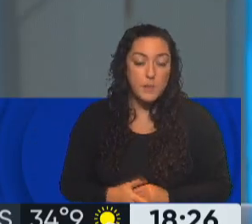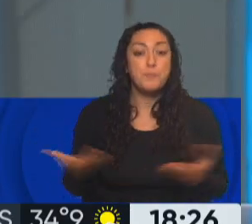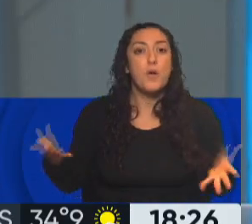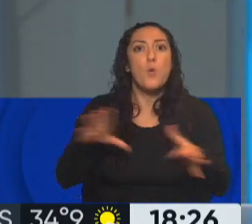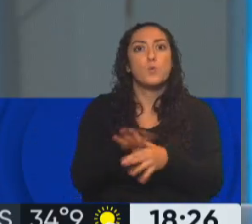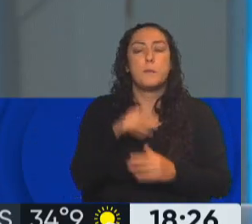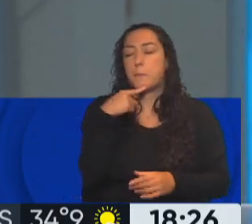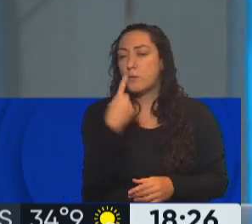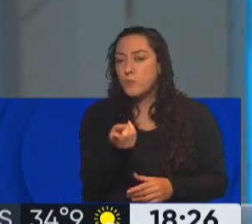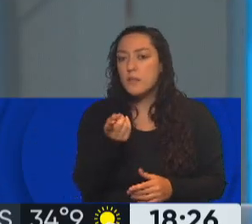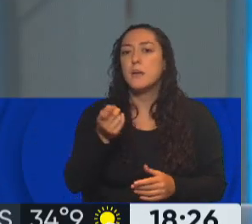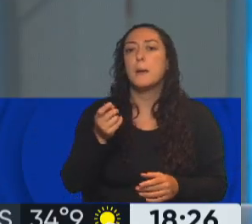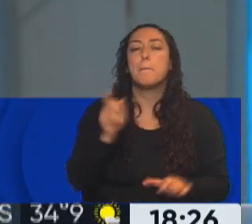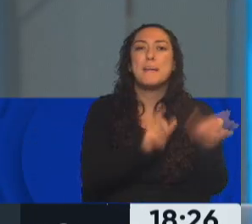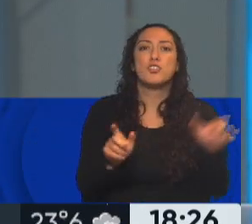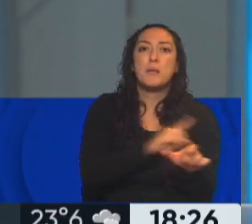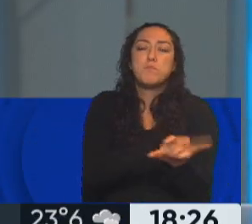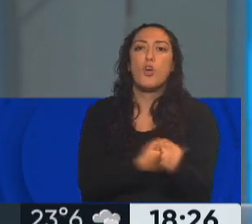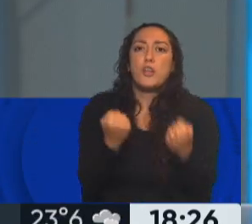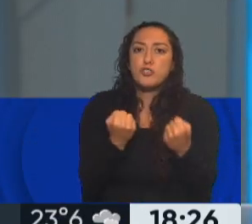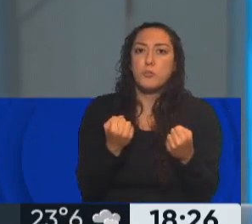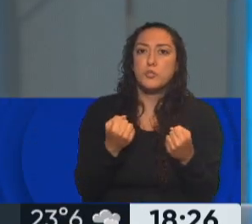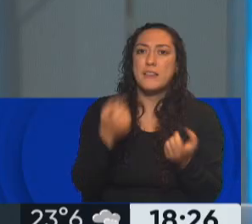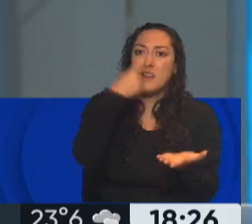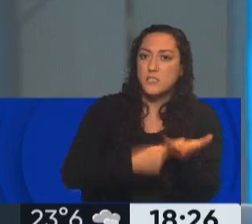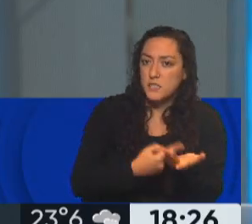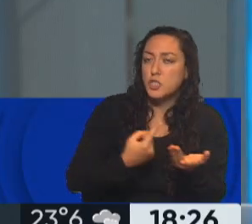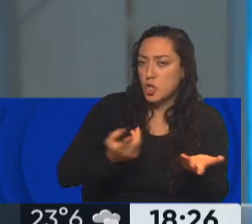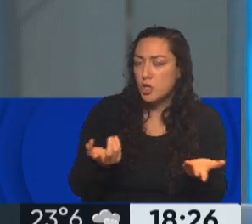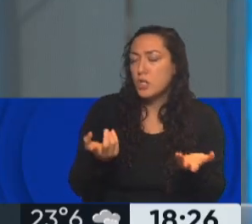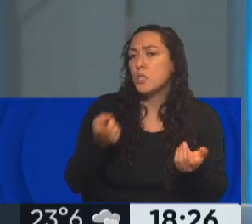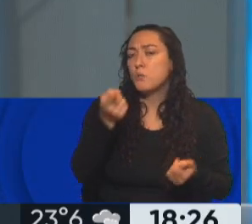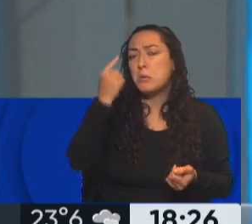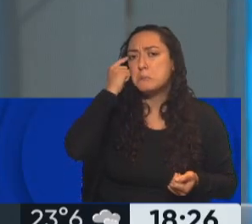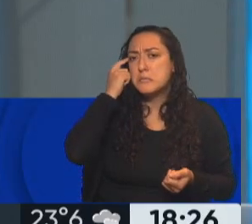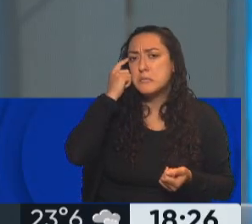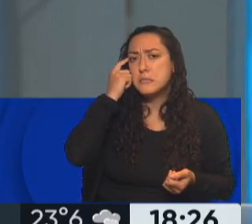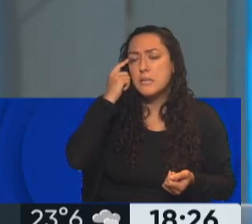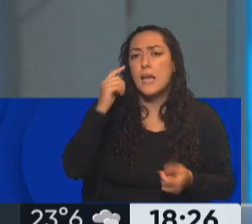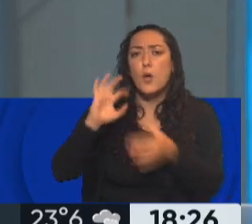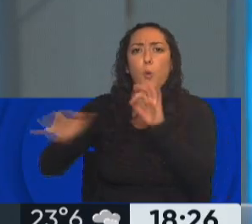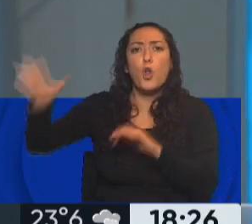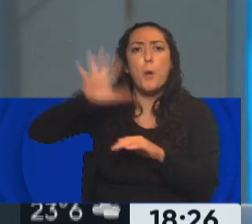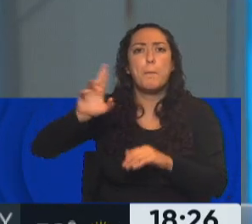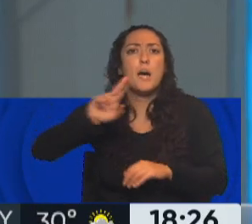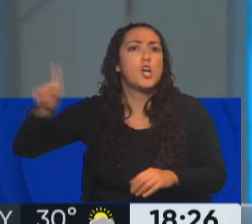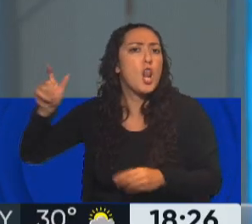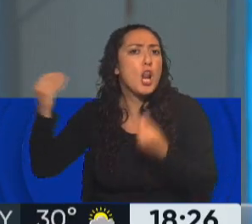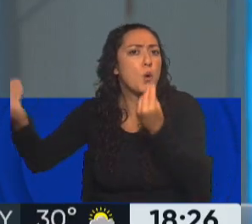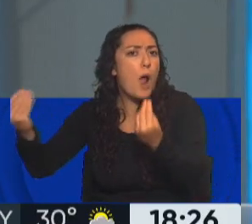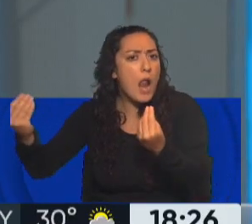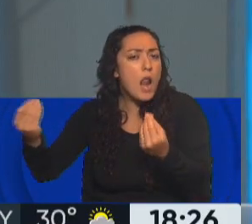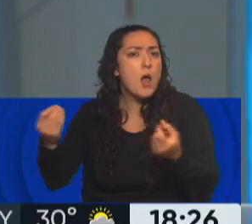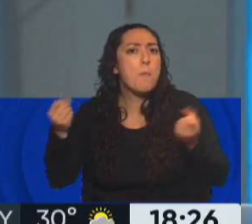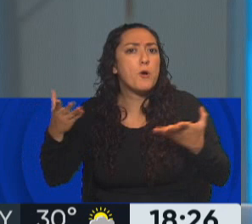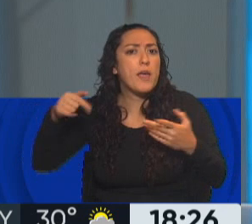porque vos decías entre los que cuentan, ¿no? Estos diálogos. Y pensaba justamente eso, en qué rol queda Europa, sobre todo también ahora